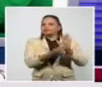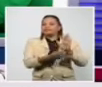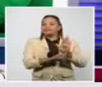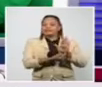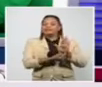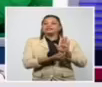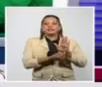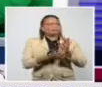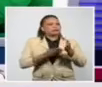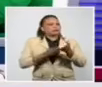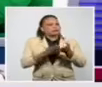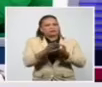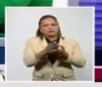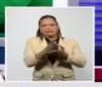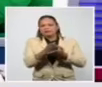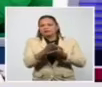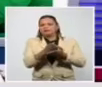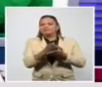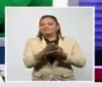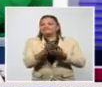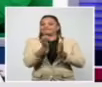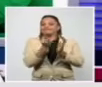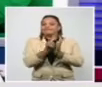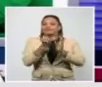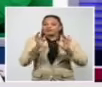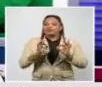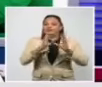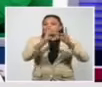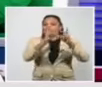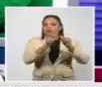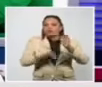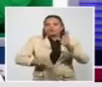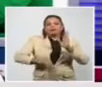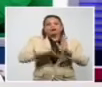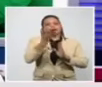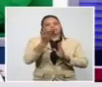se siguen diagnosticando un número elevado.